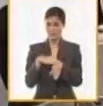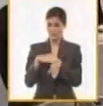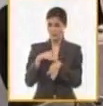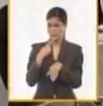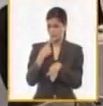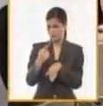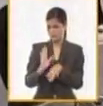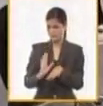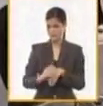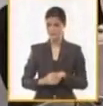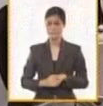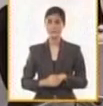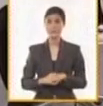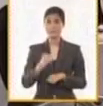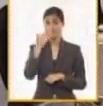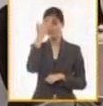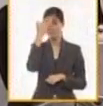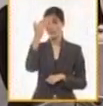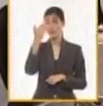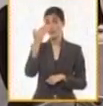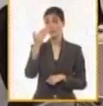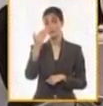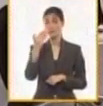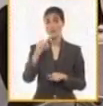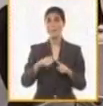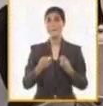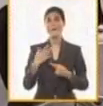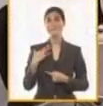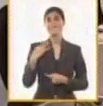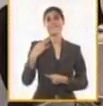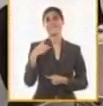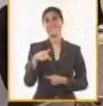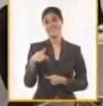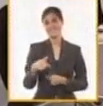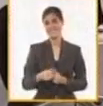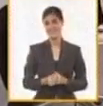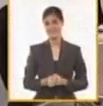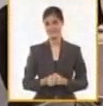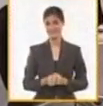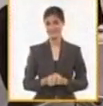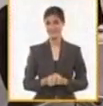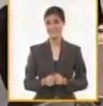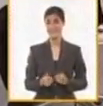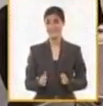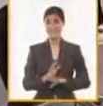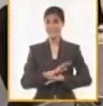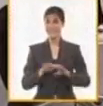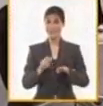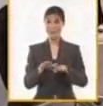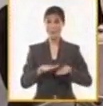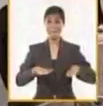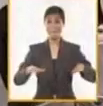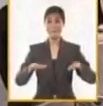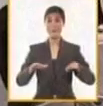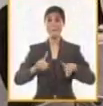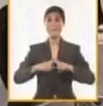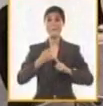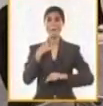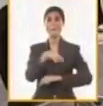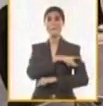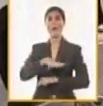agradecer el acompañamiento que siempre ha tenido para con Venezuela el pueblo